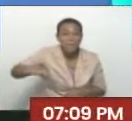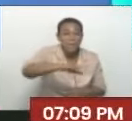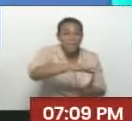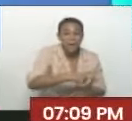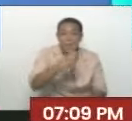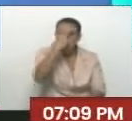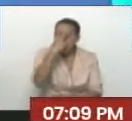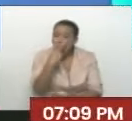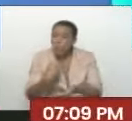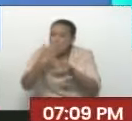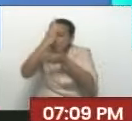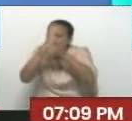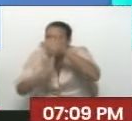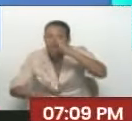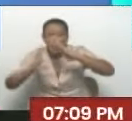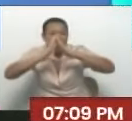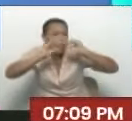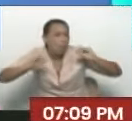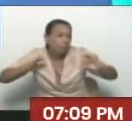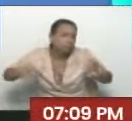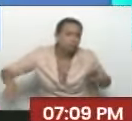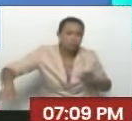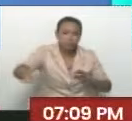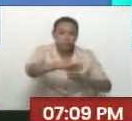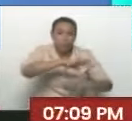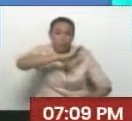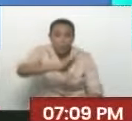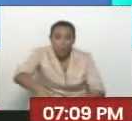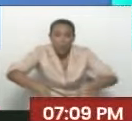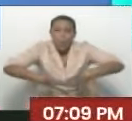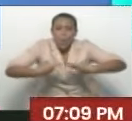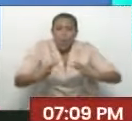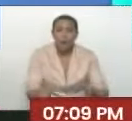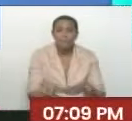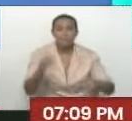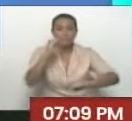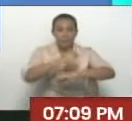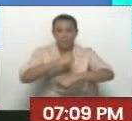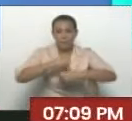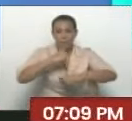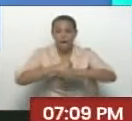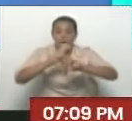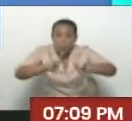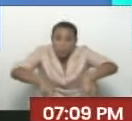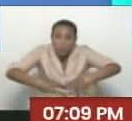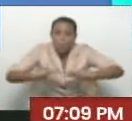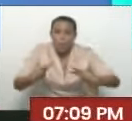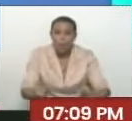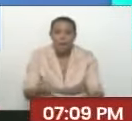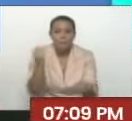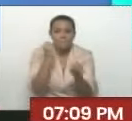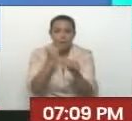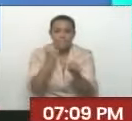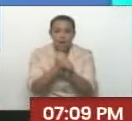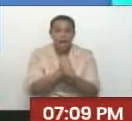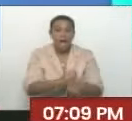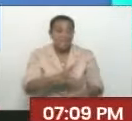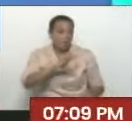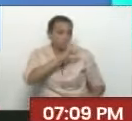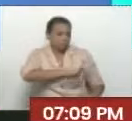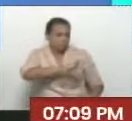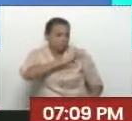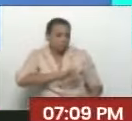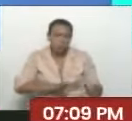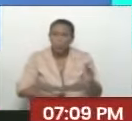del país, y que nos lleven a una nueva acción. La nueva época de transición al socialismo